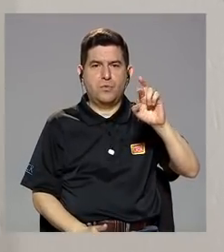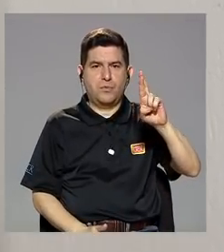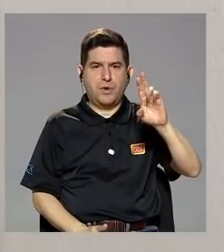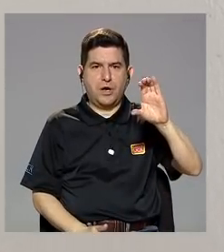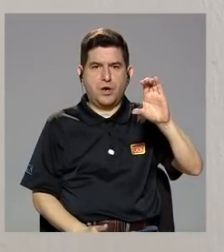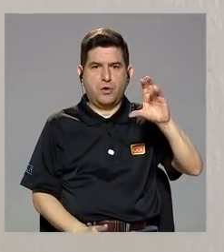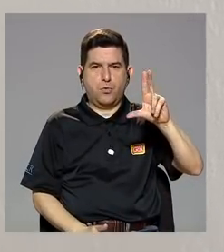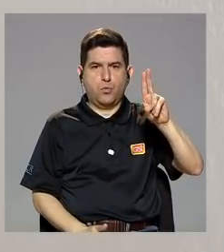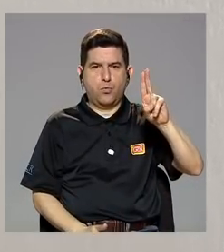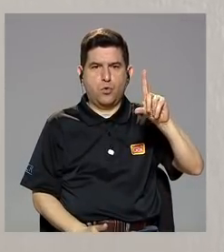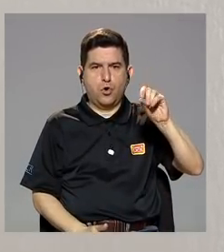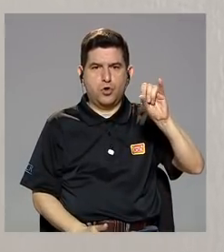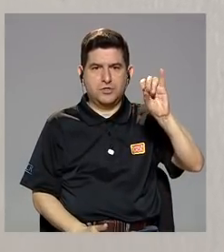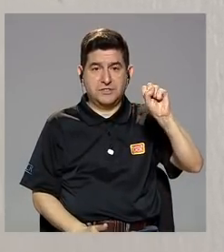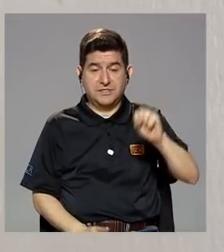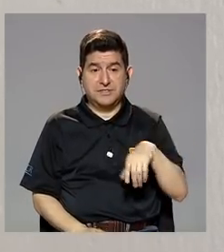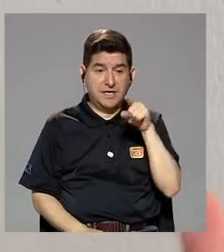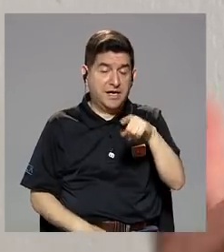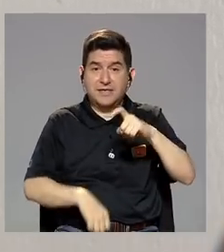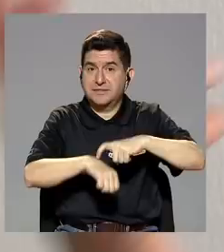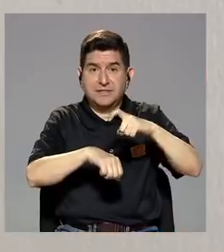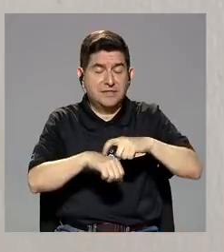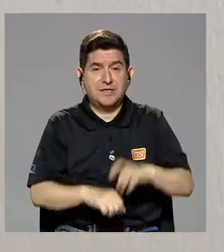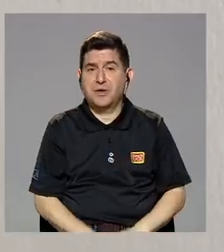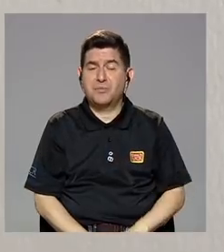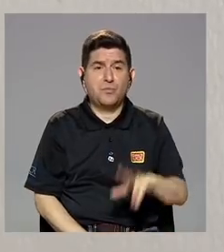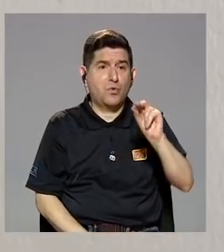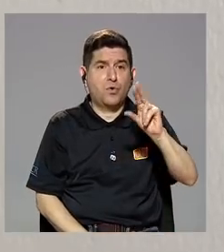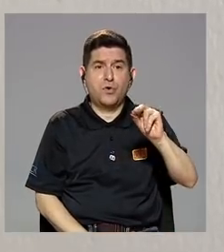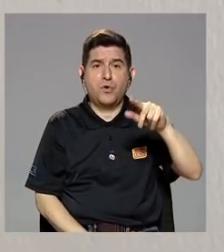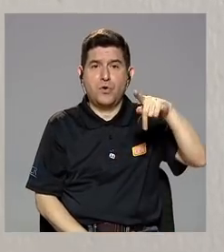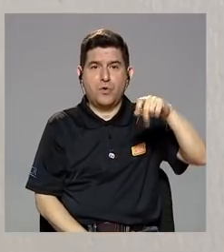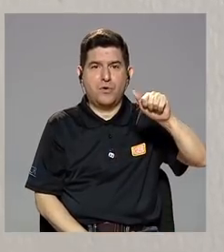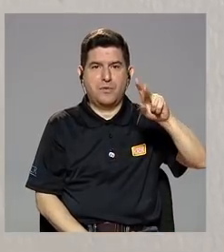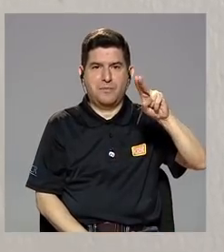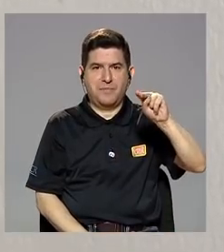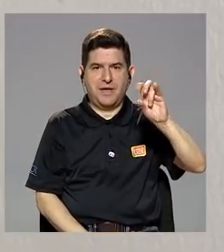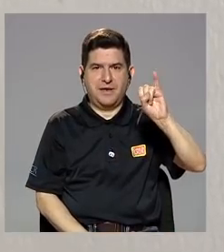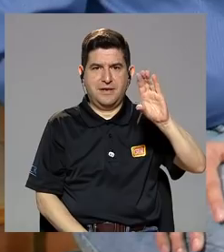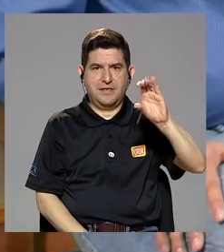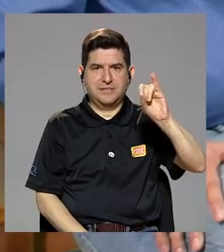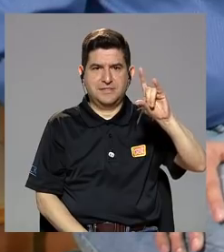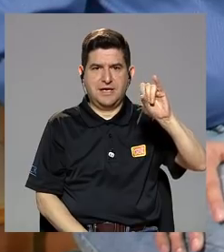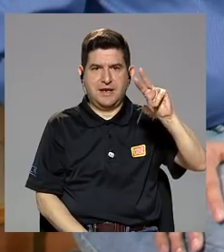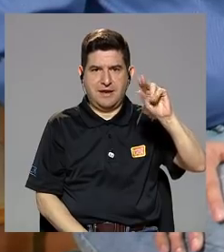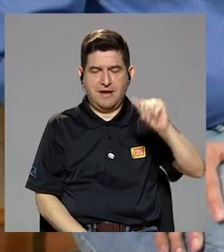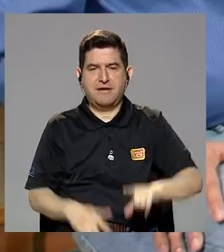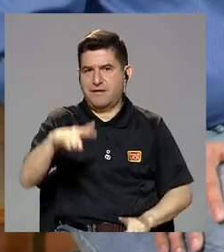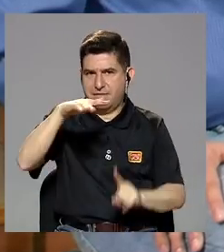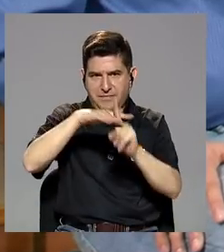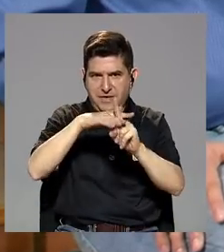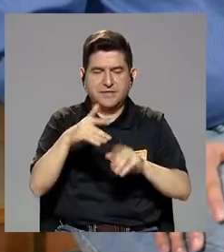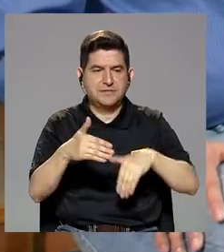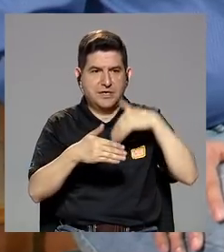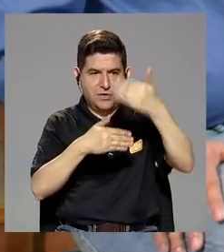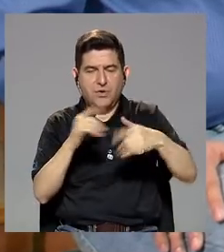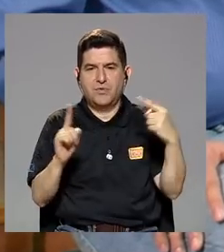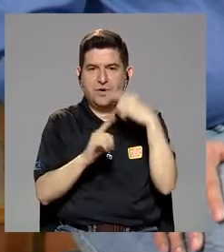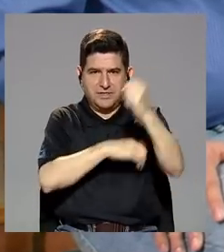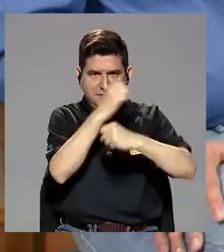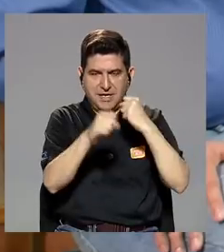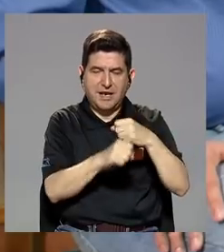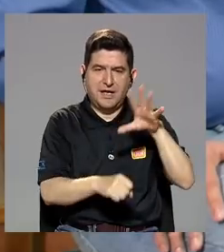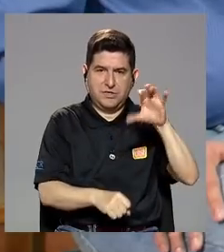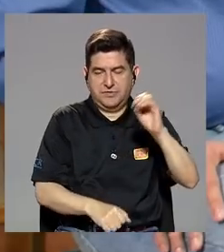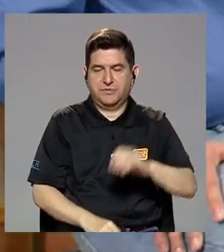todavía ni la penicilina que recién en los años 50 comienzos de los 50 es que aparece la penicilina y se acabará todo